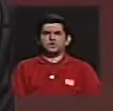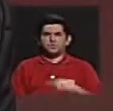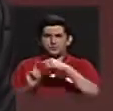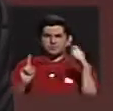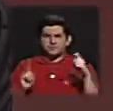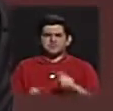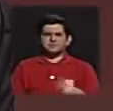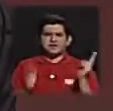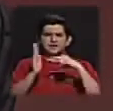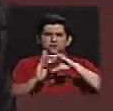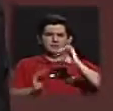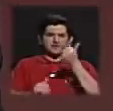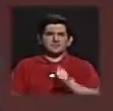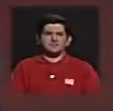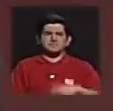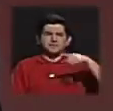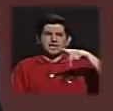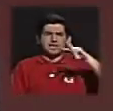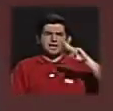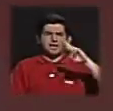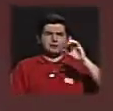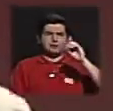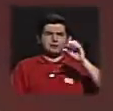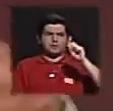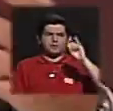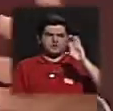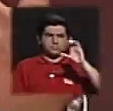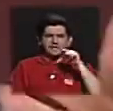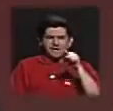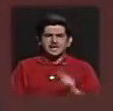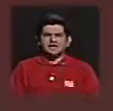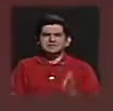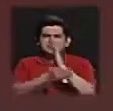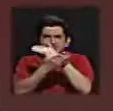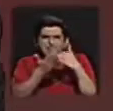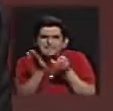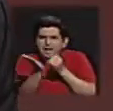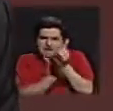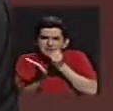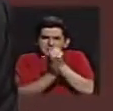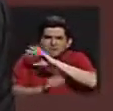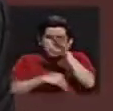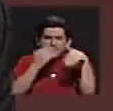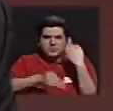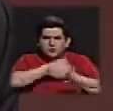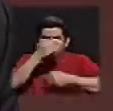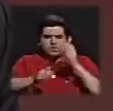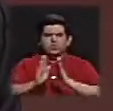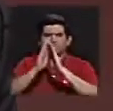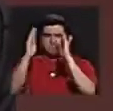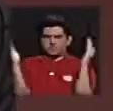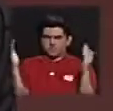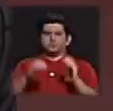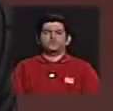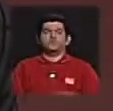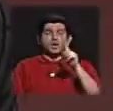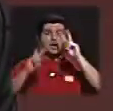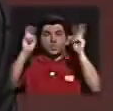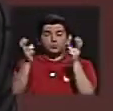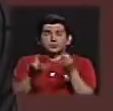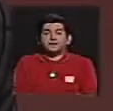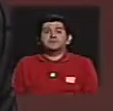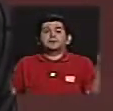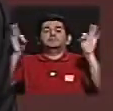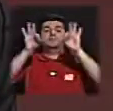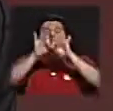el año 2010, he venido generando este capítulo que es como una investigación de todo el proceso de apertura. Y uno de los temas